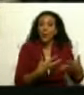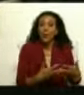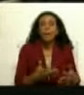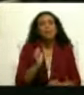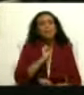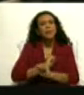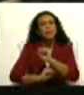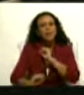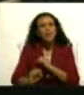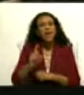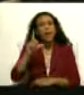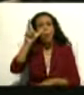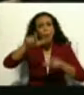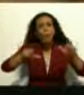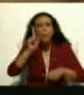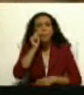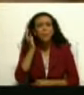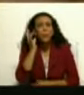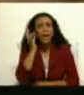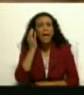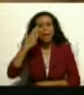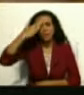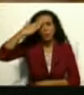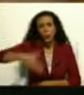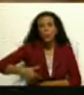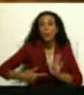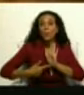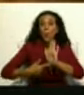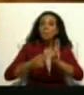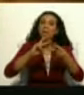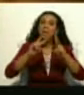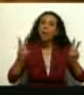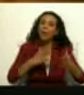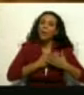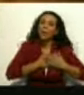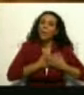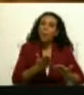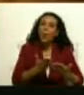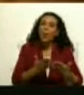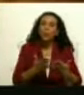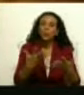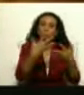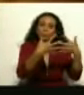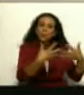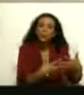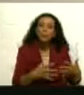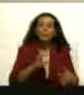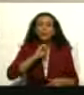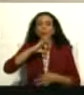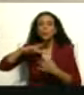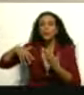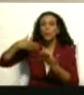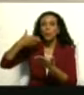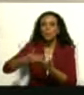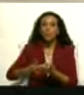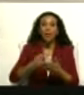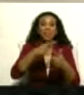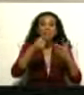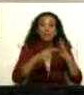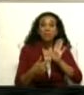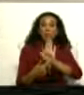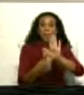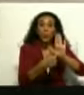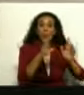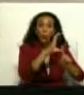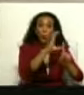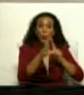la nación, estos hombres y mujeres de armas realizan muestras de paz y de amor con el acervo histórico cultural. Con diversas muestras